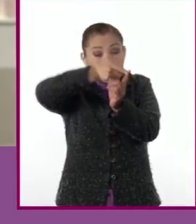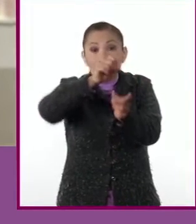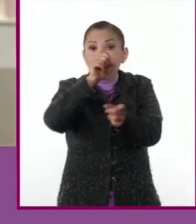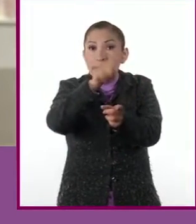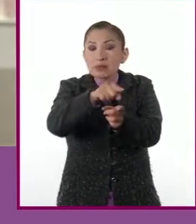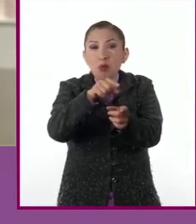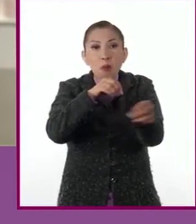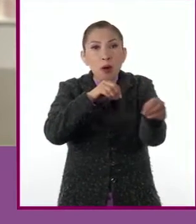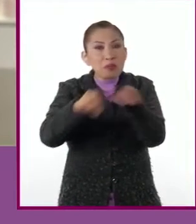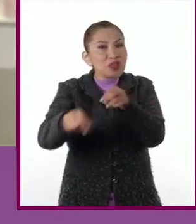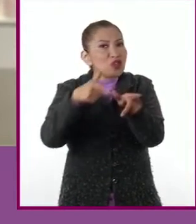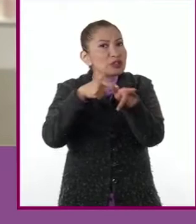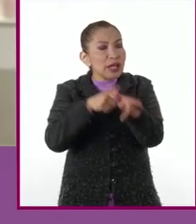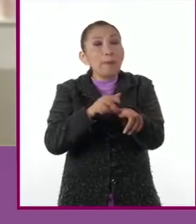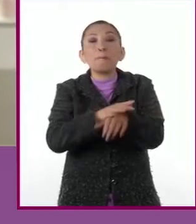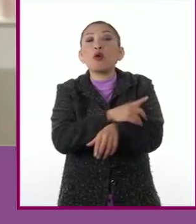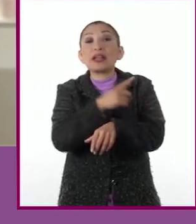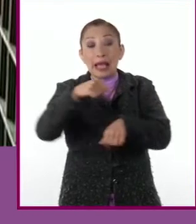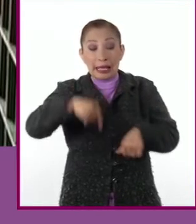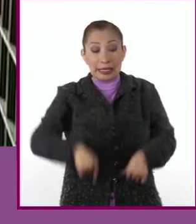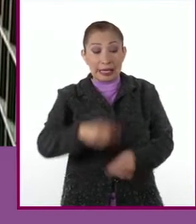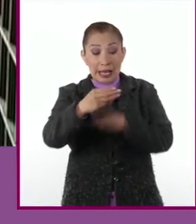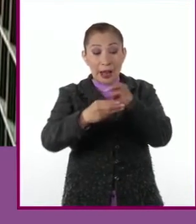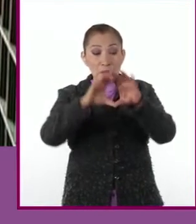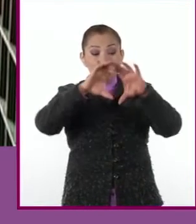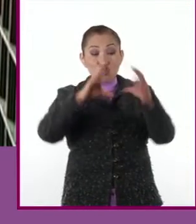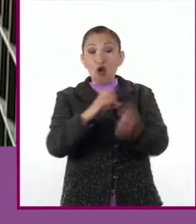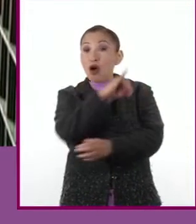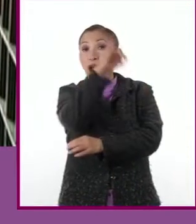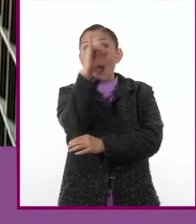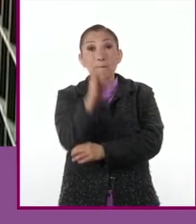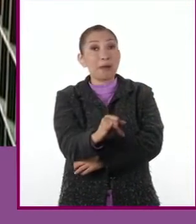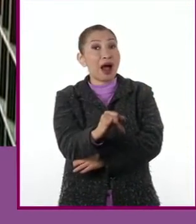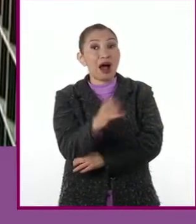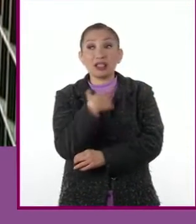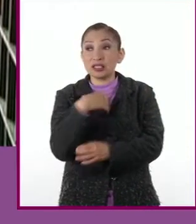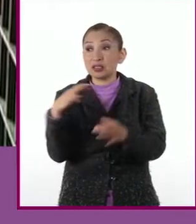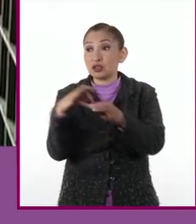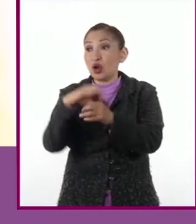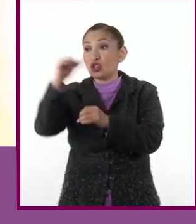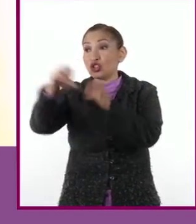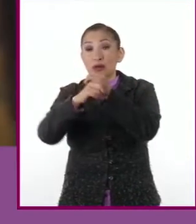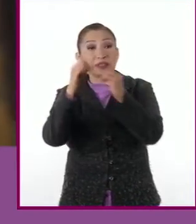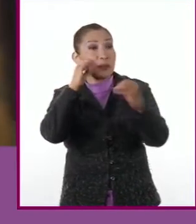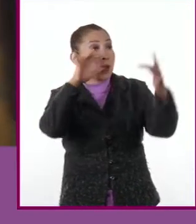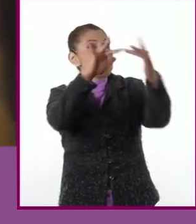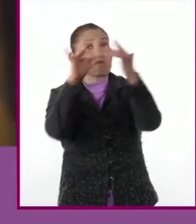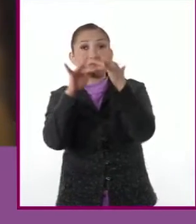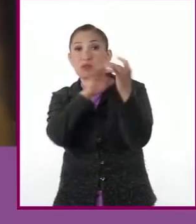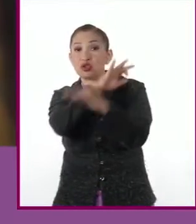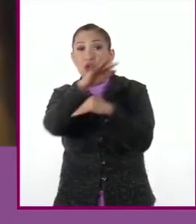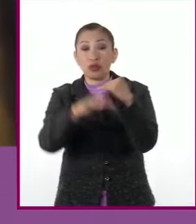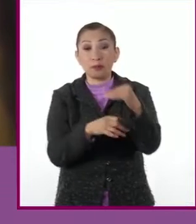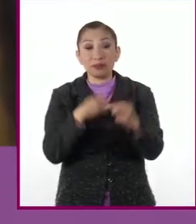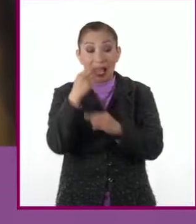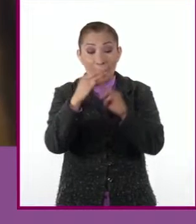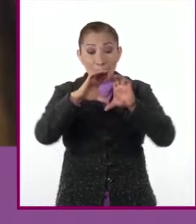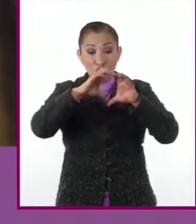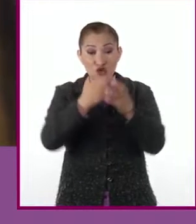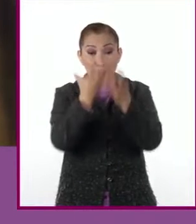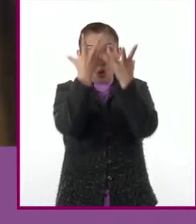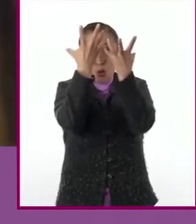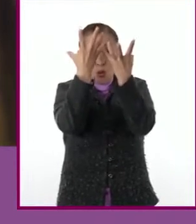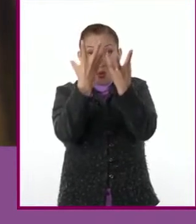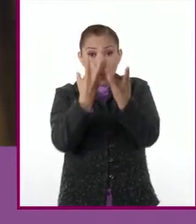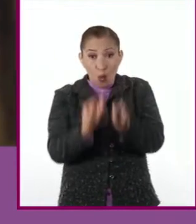de movimiento es porque aquí en la Tierra nunca estamos aislados de otros objetos. La Tierra nos jala